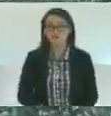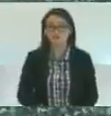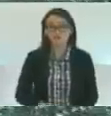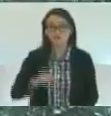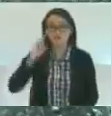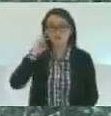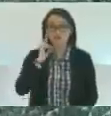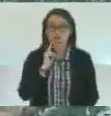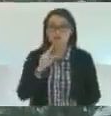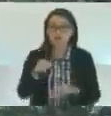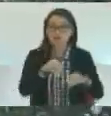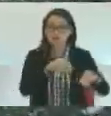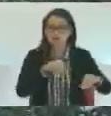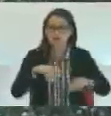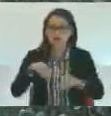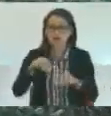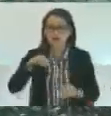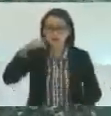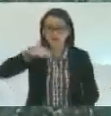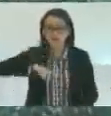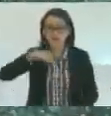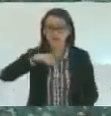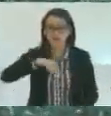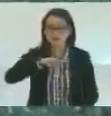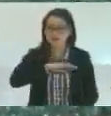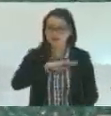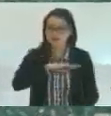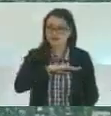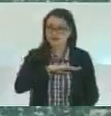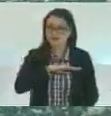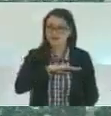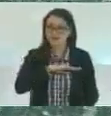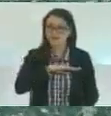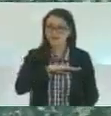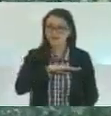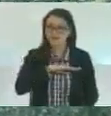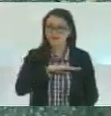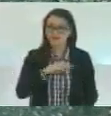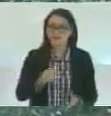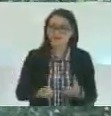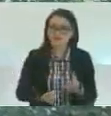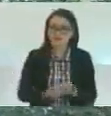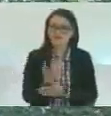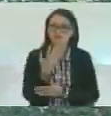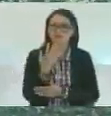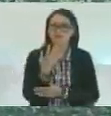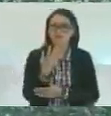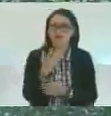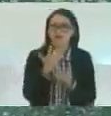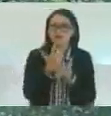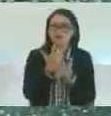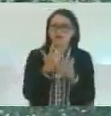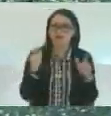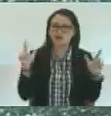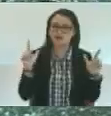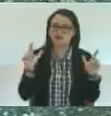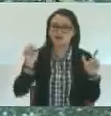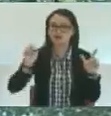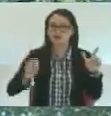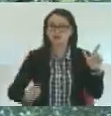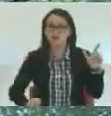Bolívar, la tierra, esta tierra donde se fundó la libertad